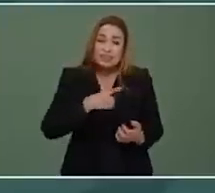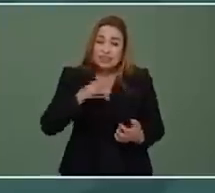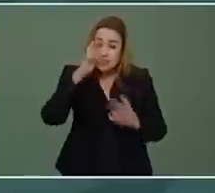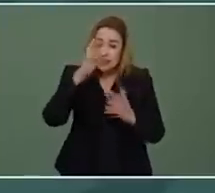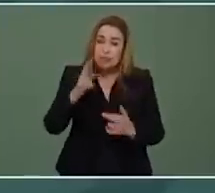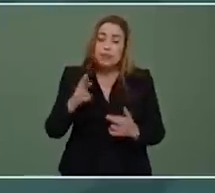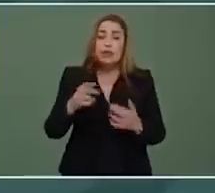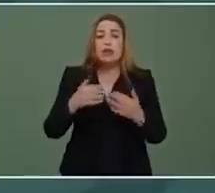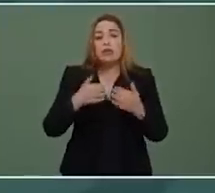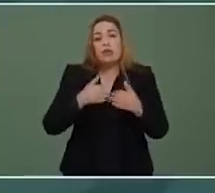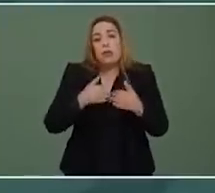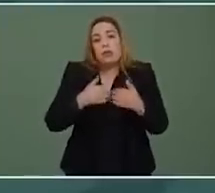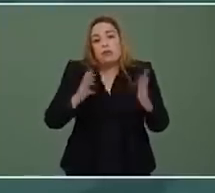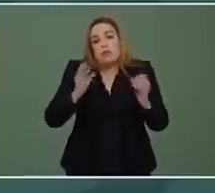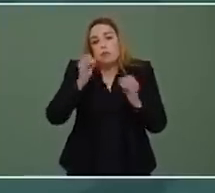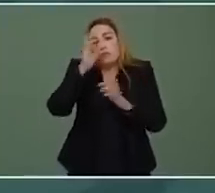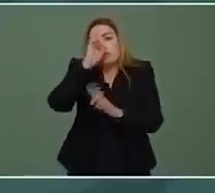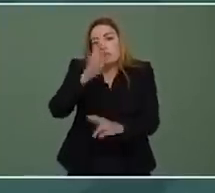conservadores